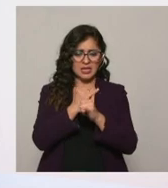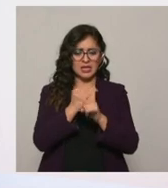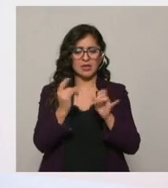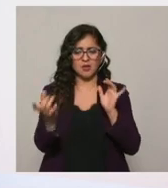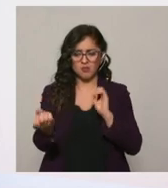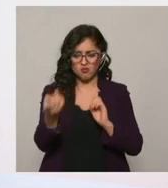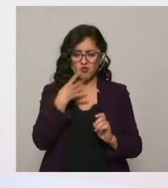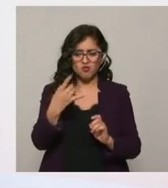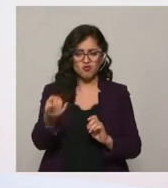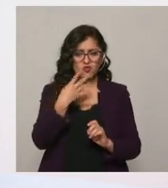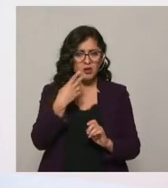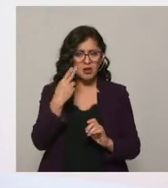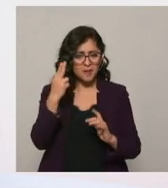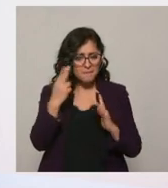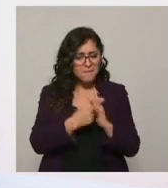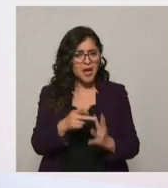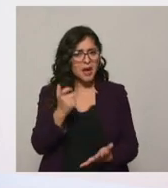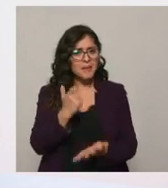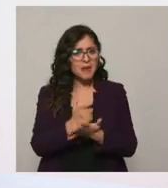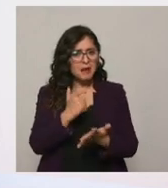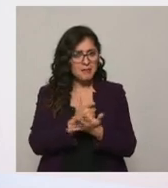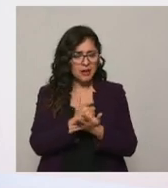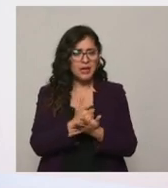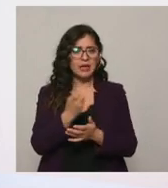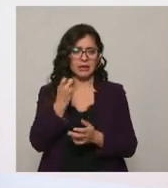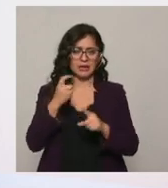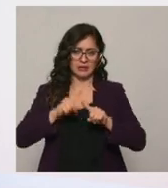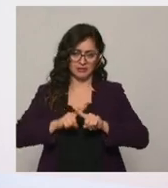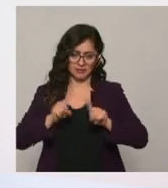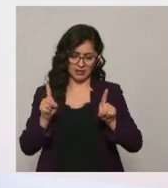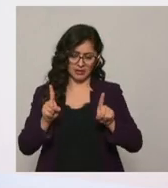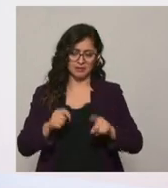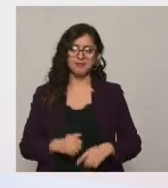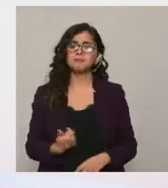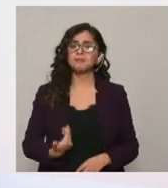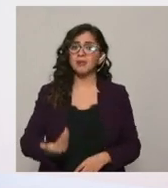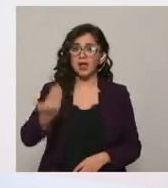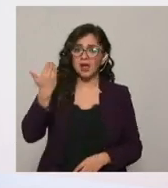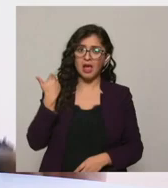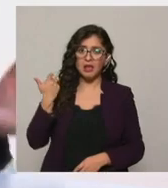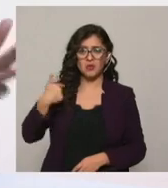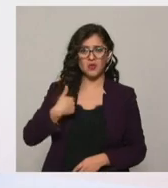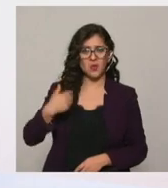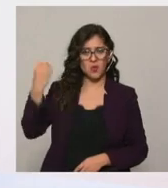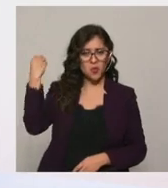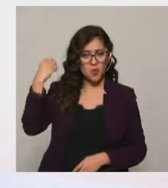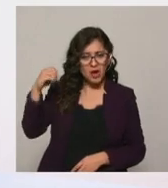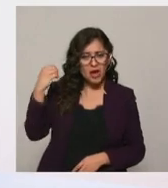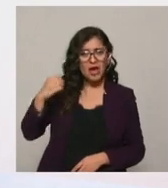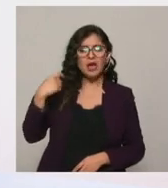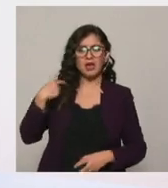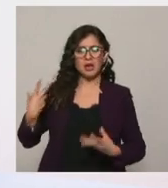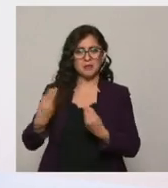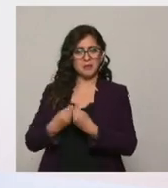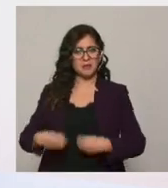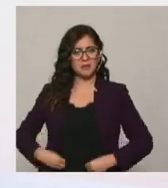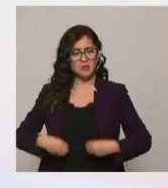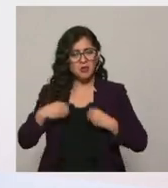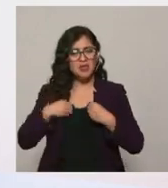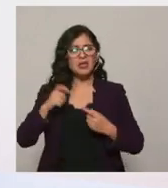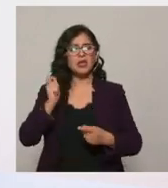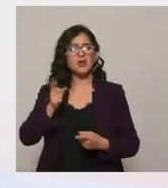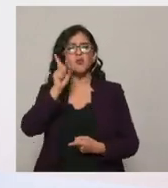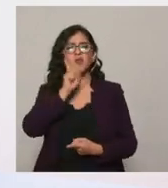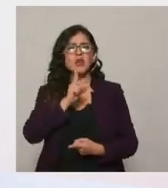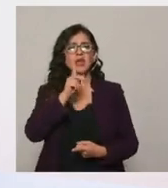siguiente. Cuando yo viví en Oaxaca y cubría todo este tema de mujeres triquis,